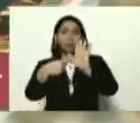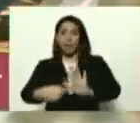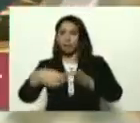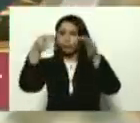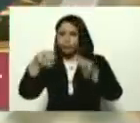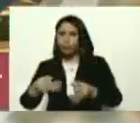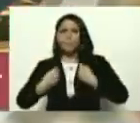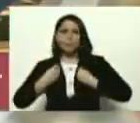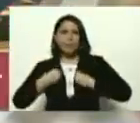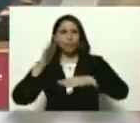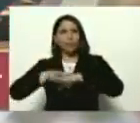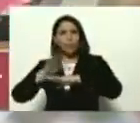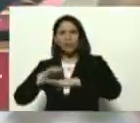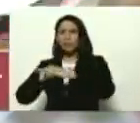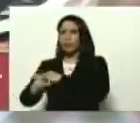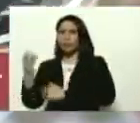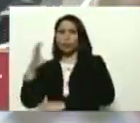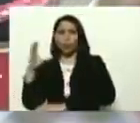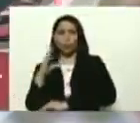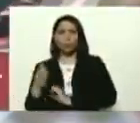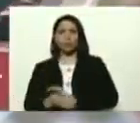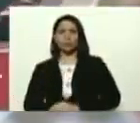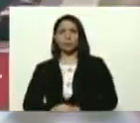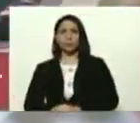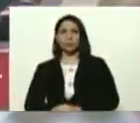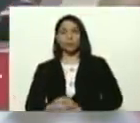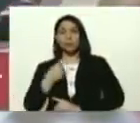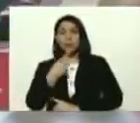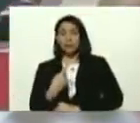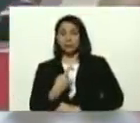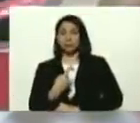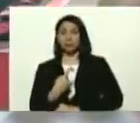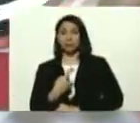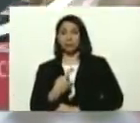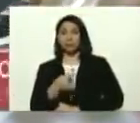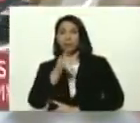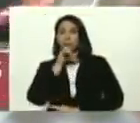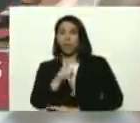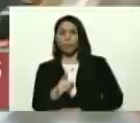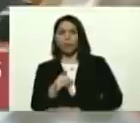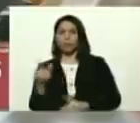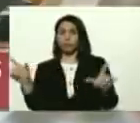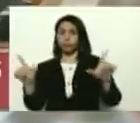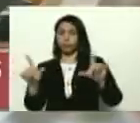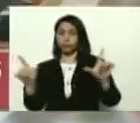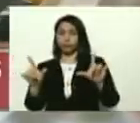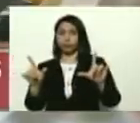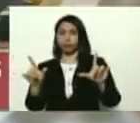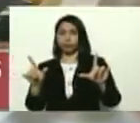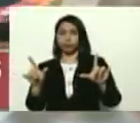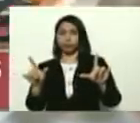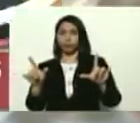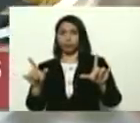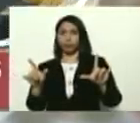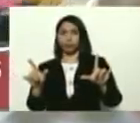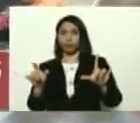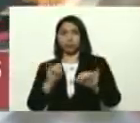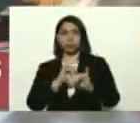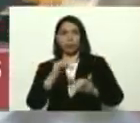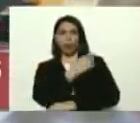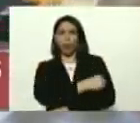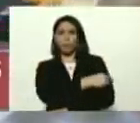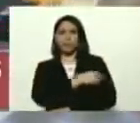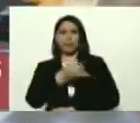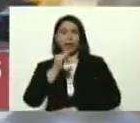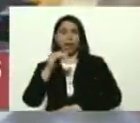está pasando en Colombia. Dicen que han informado a los medios de comunicación, ya sus hospitales están